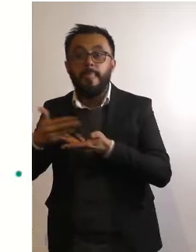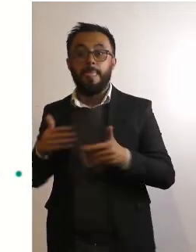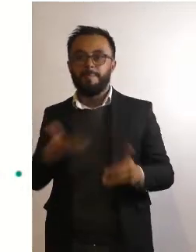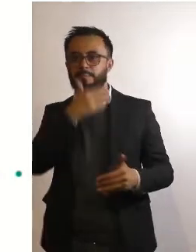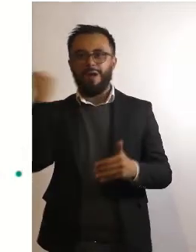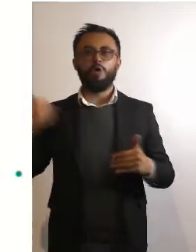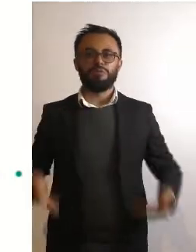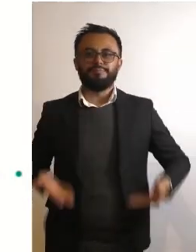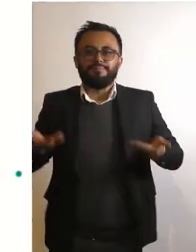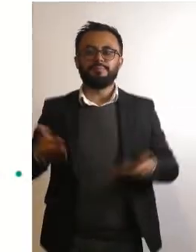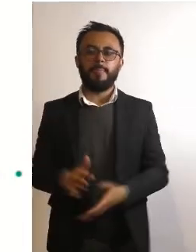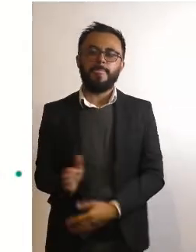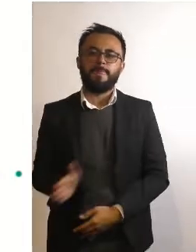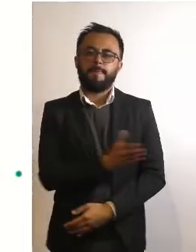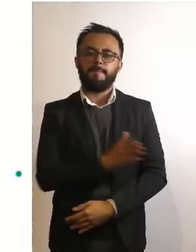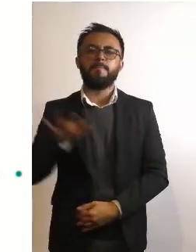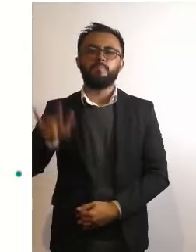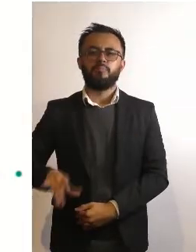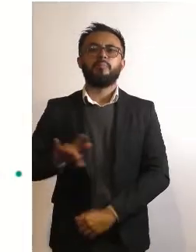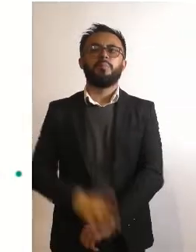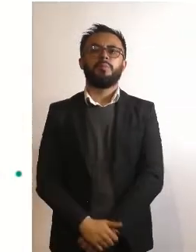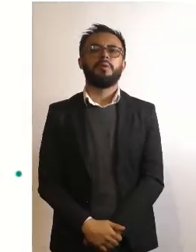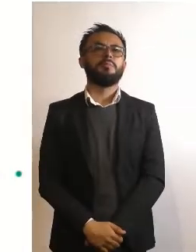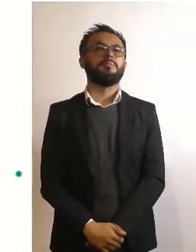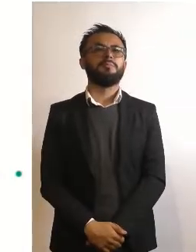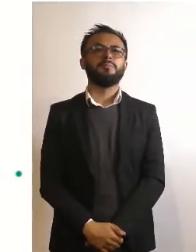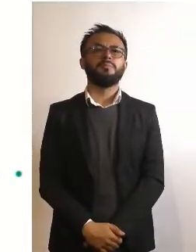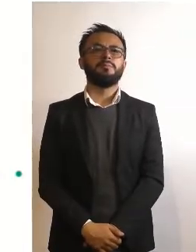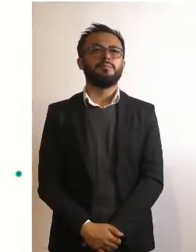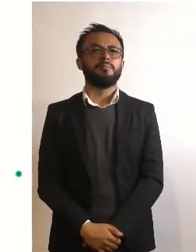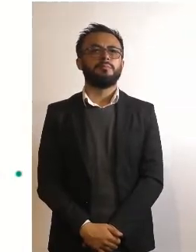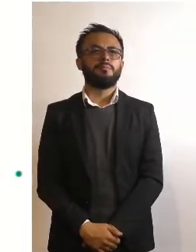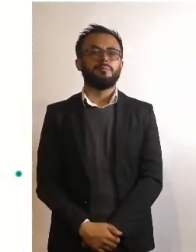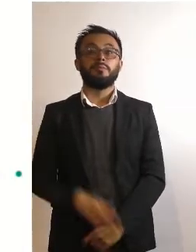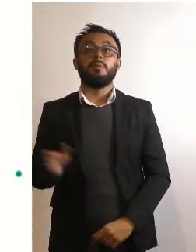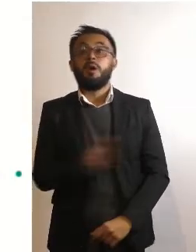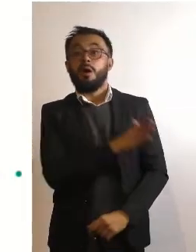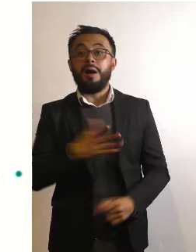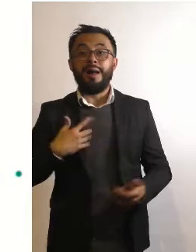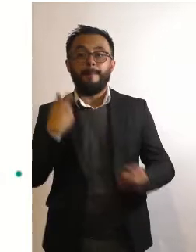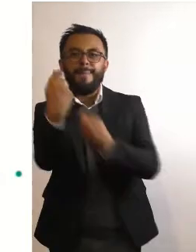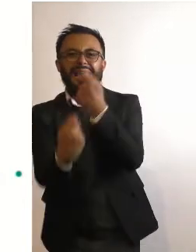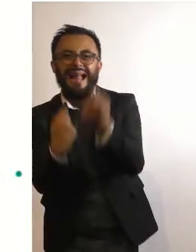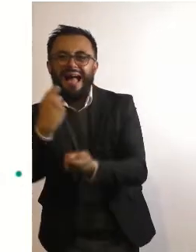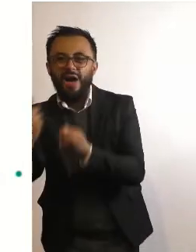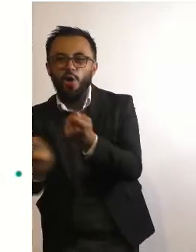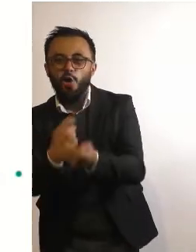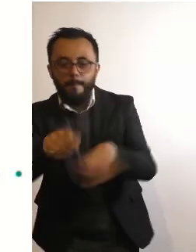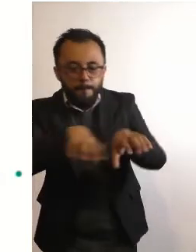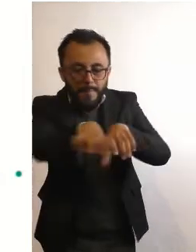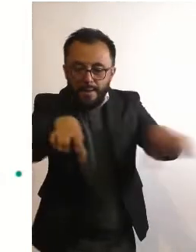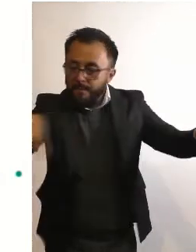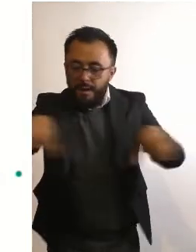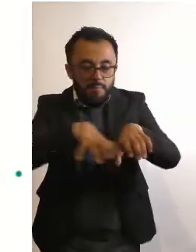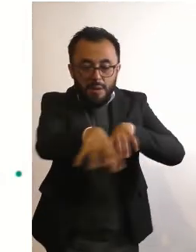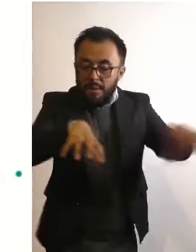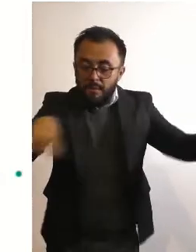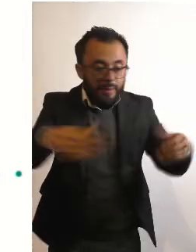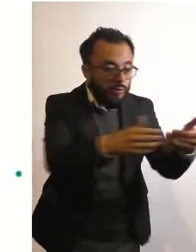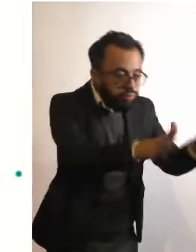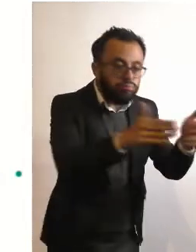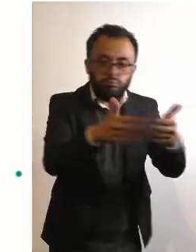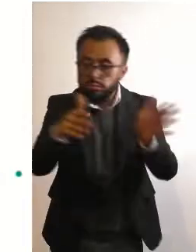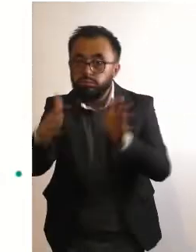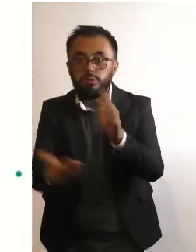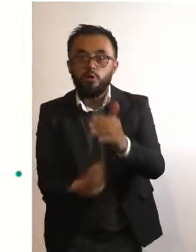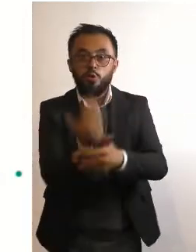Se ha incursionado en nuevos segmentos de mercado en temas de salud y sector farmacéutico, con el sector público,